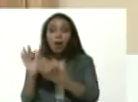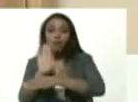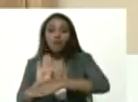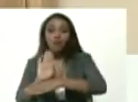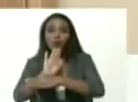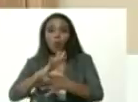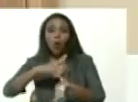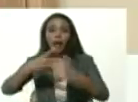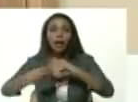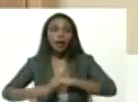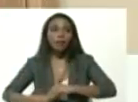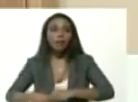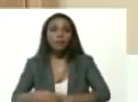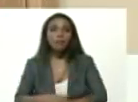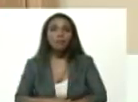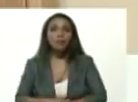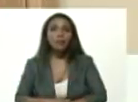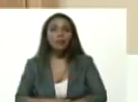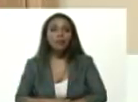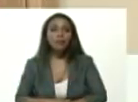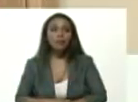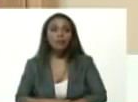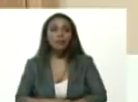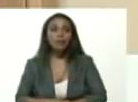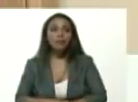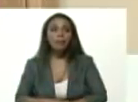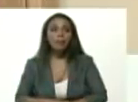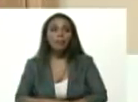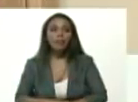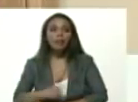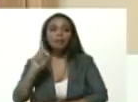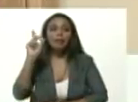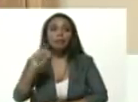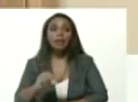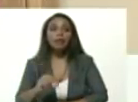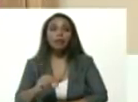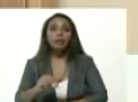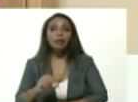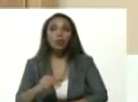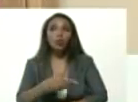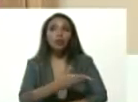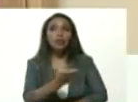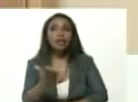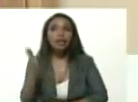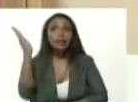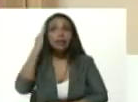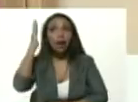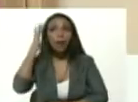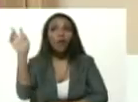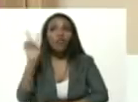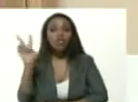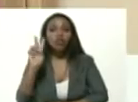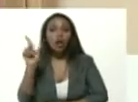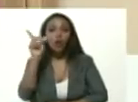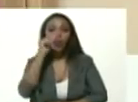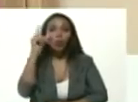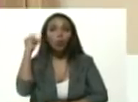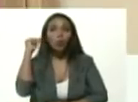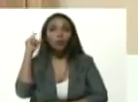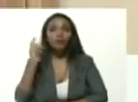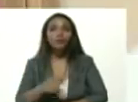por el CLAP. Y también, ustedes saben, los venezolanos y las venezolanas,